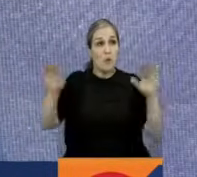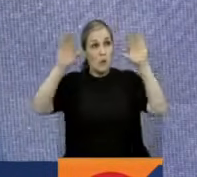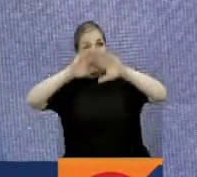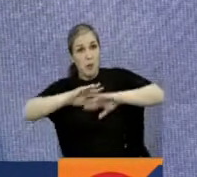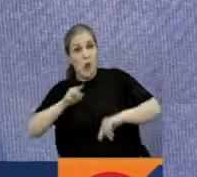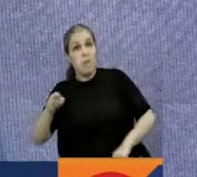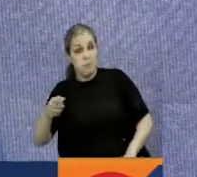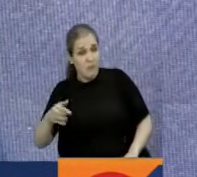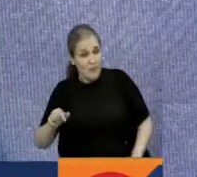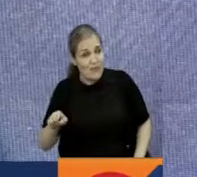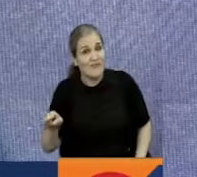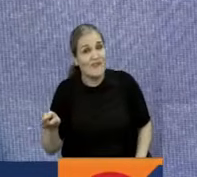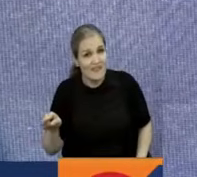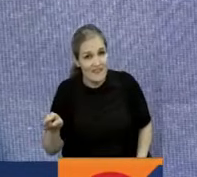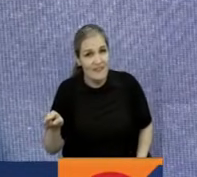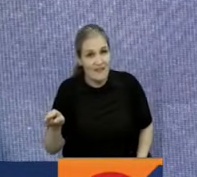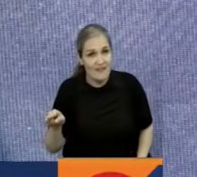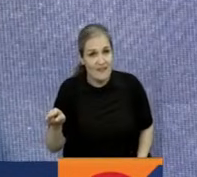aún.